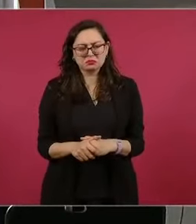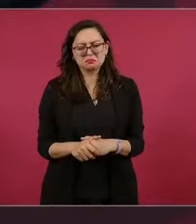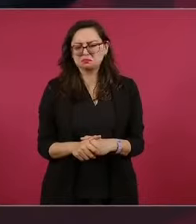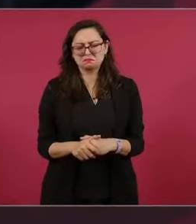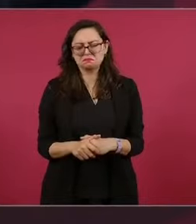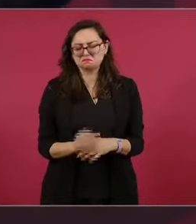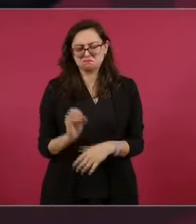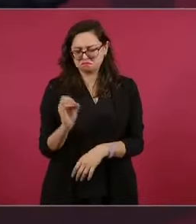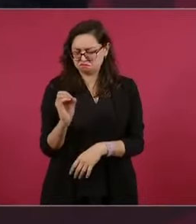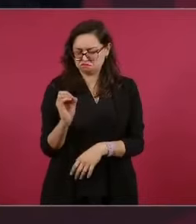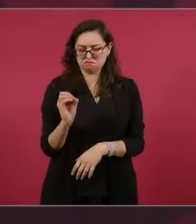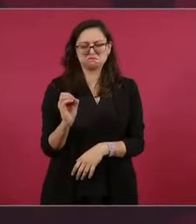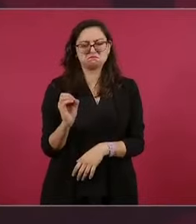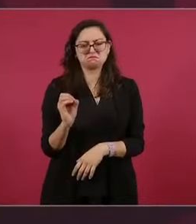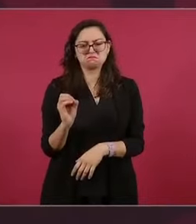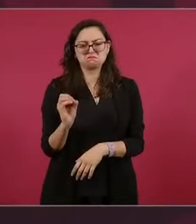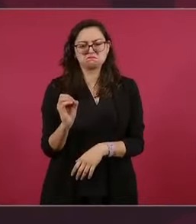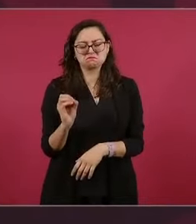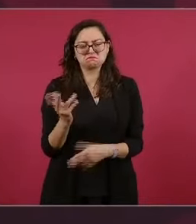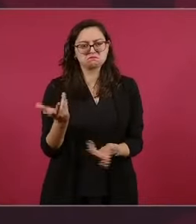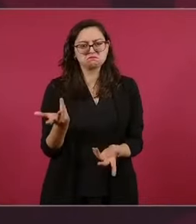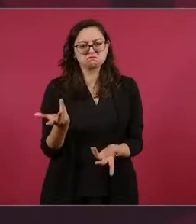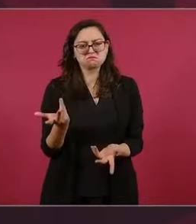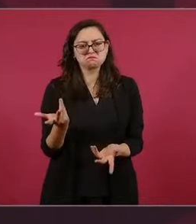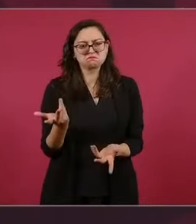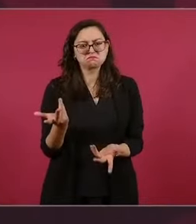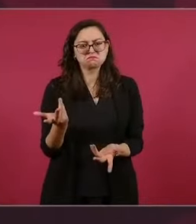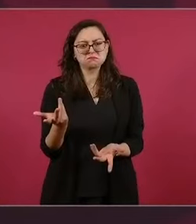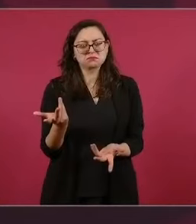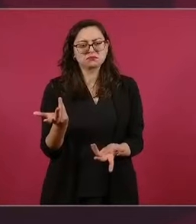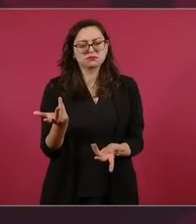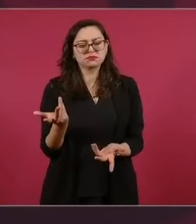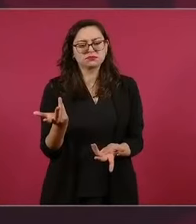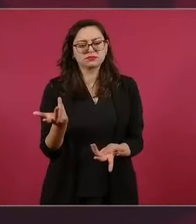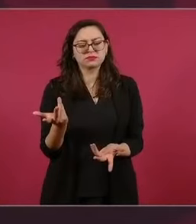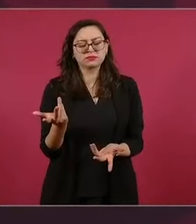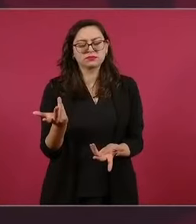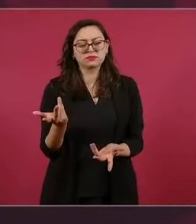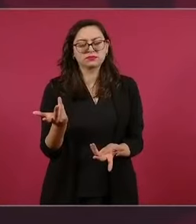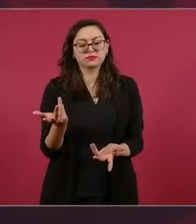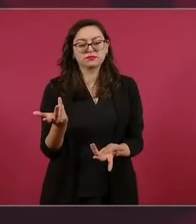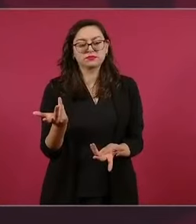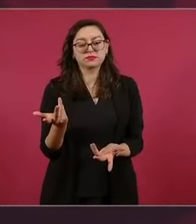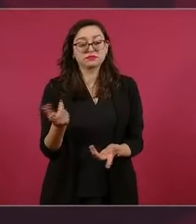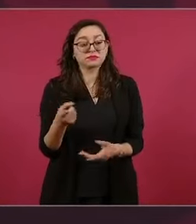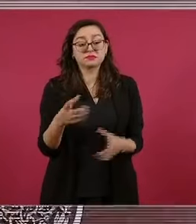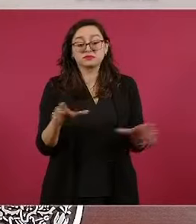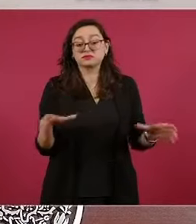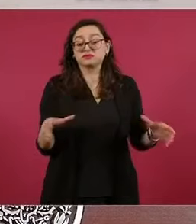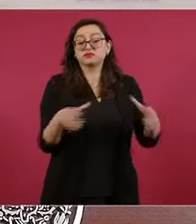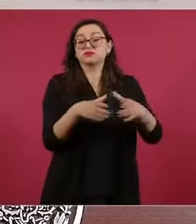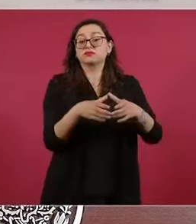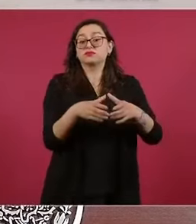Nada es lo que llaman el círculo rojo,